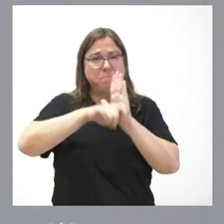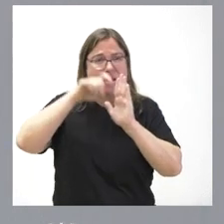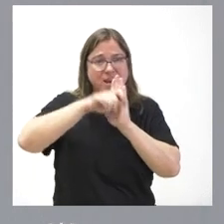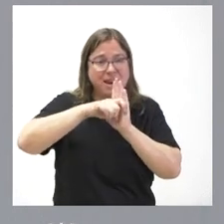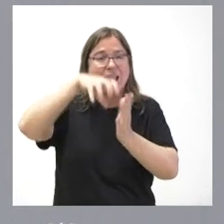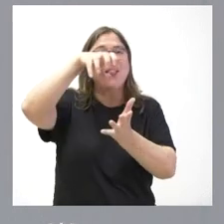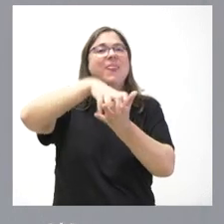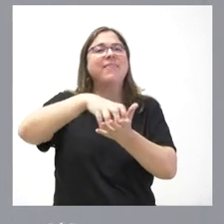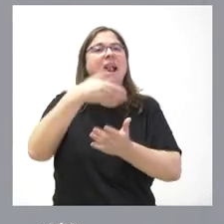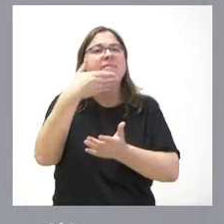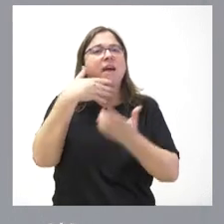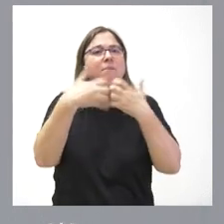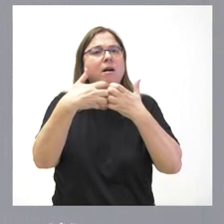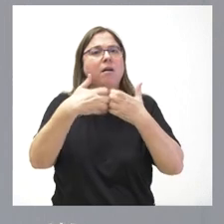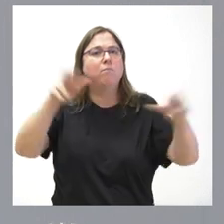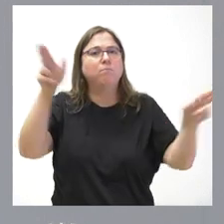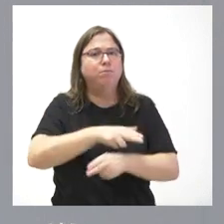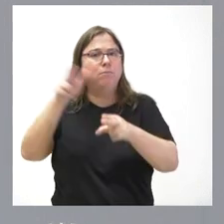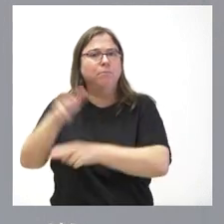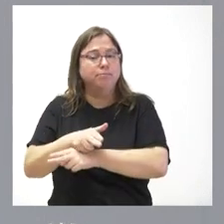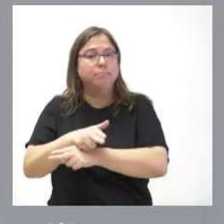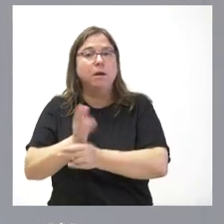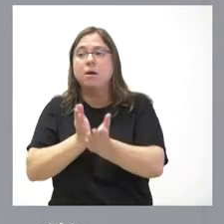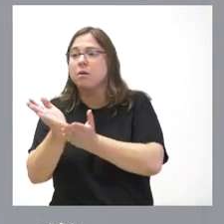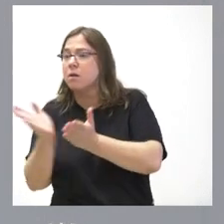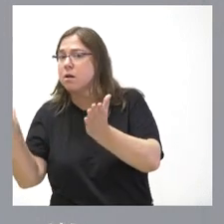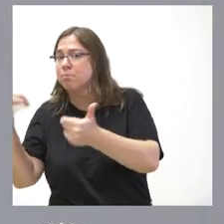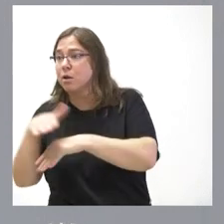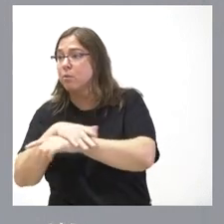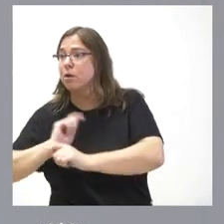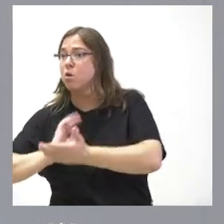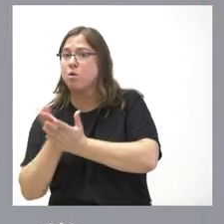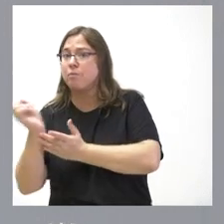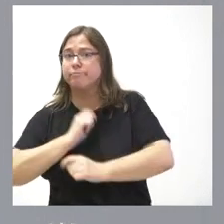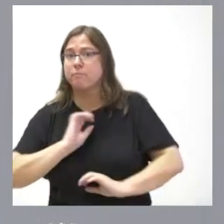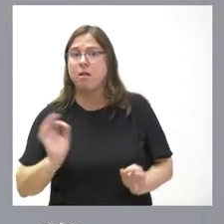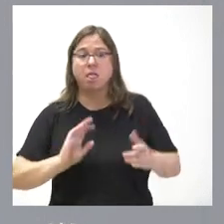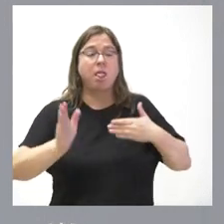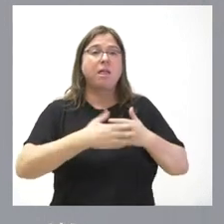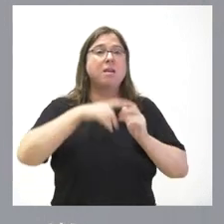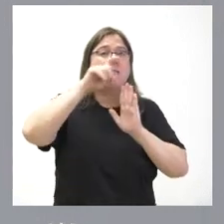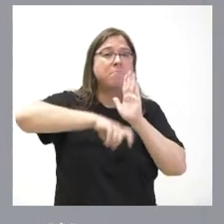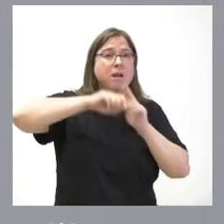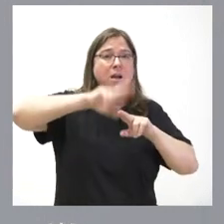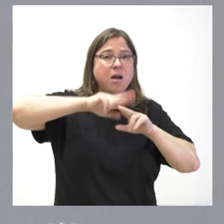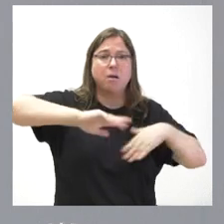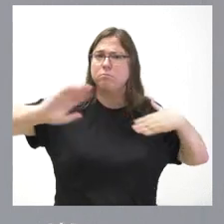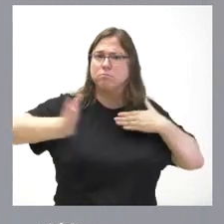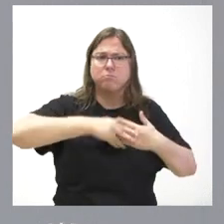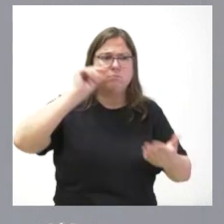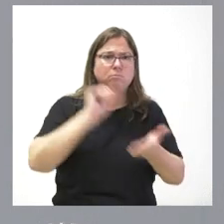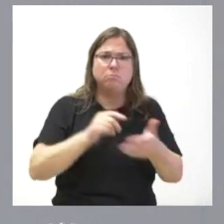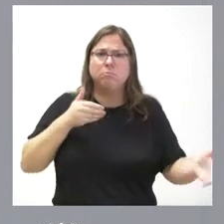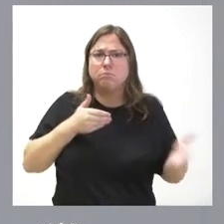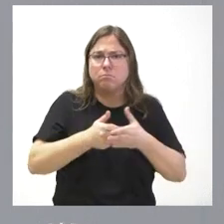centrales térmicas sin alternativa por parte del gobierno Se cerraron las minas de forma muy precipitada y luego se han